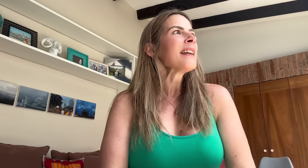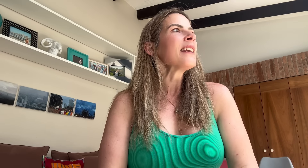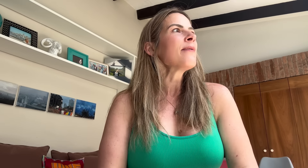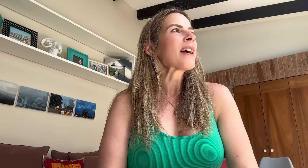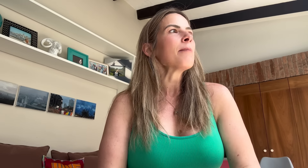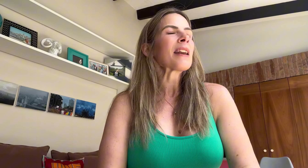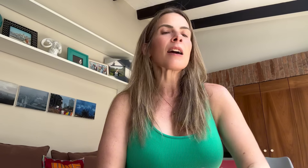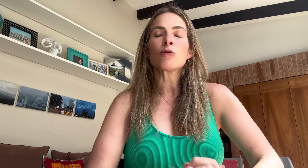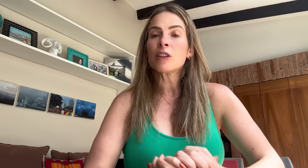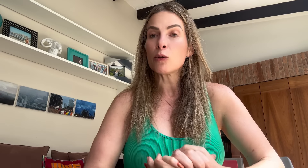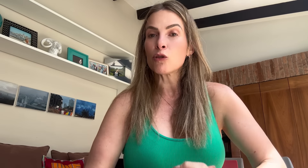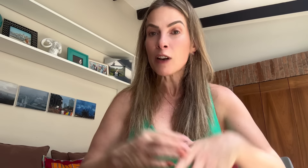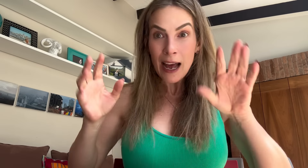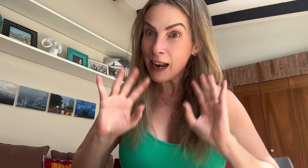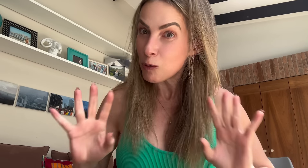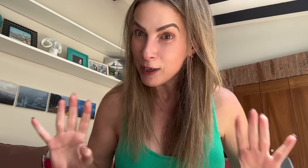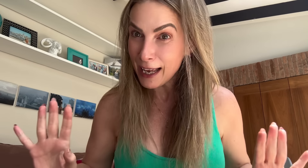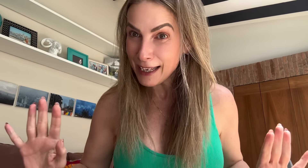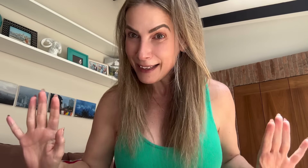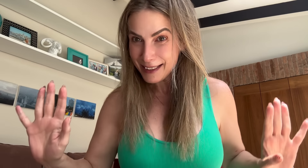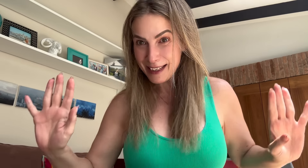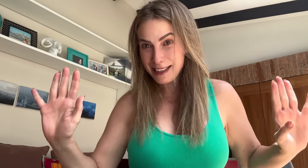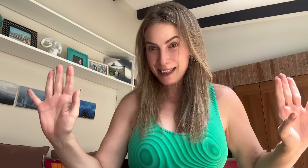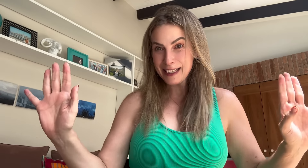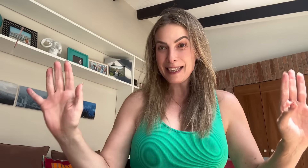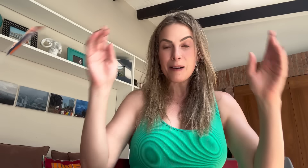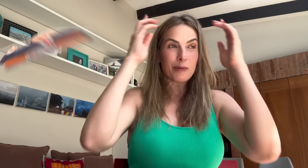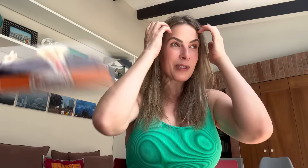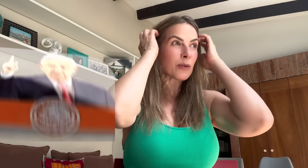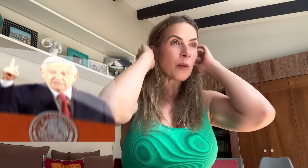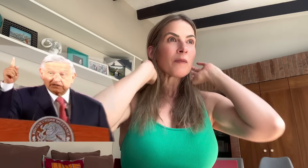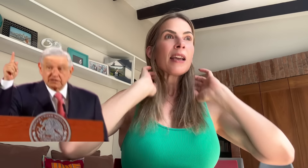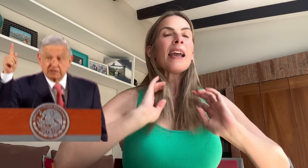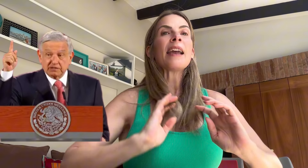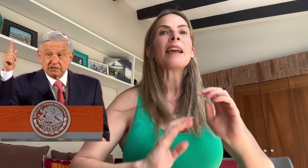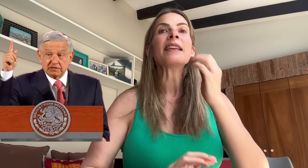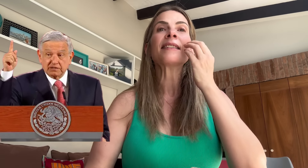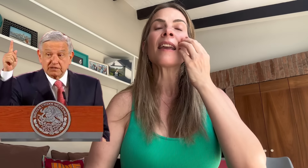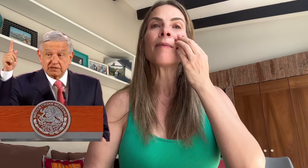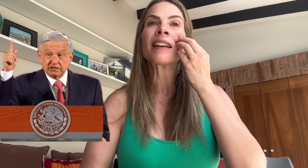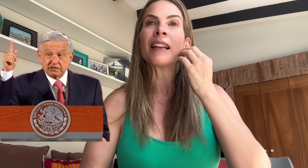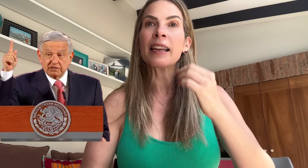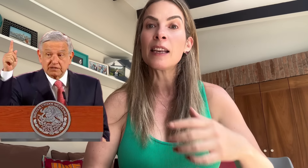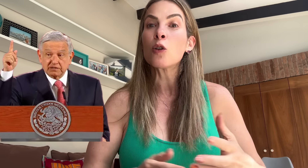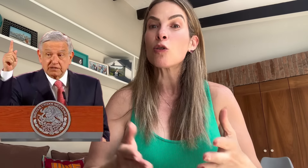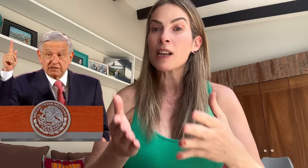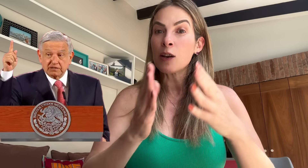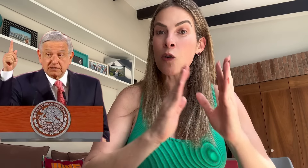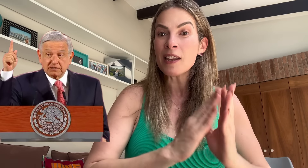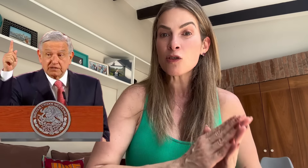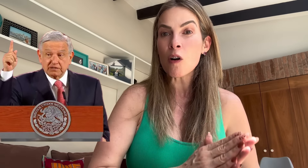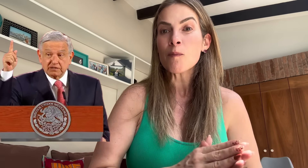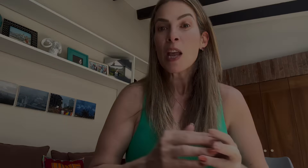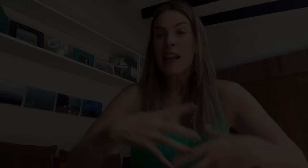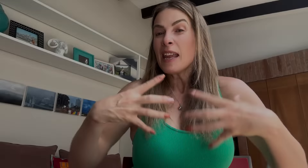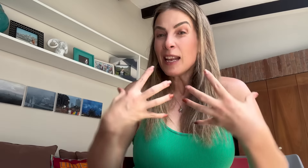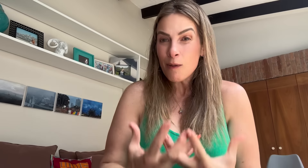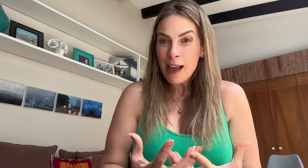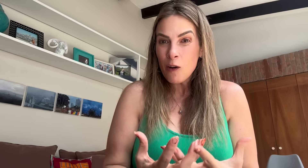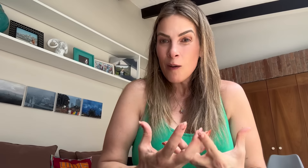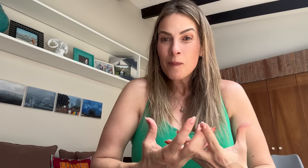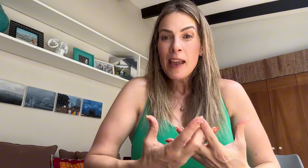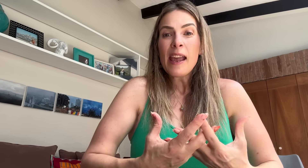él iba a cambiar la constitución a la Bukele, que nadie critica, por cierto, y se iba a reelegir, cosa que no hizo.